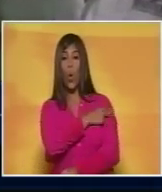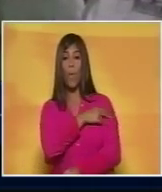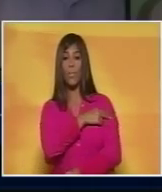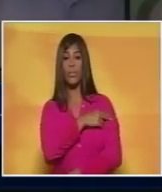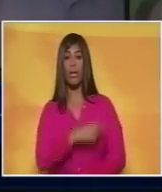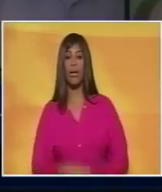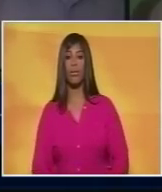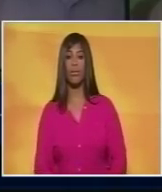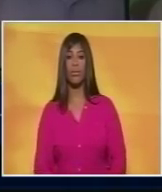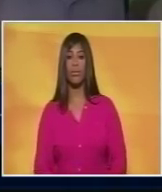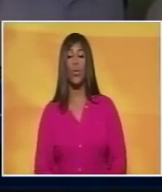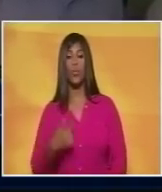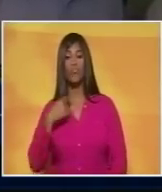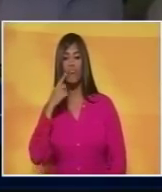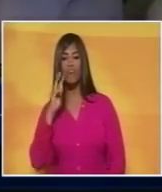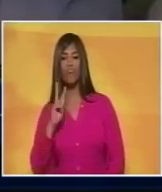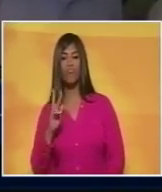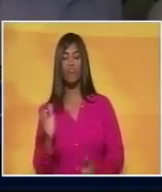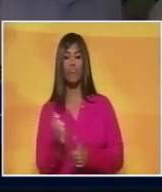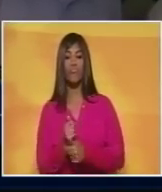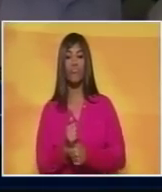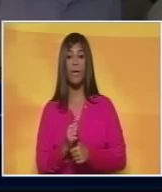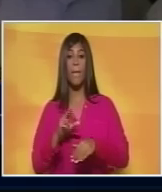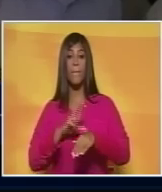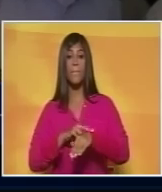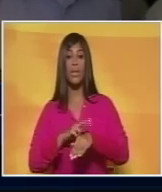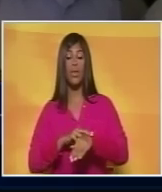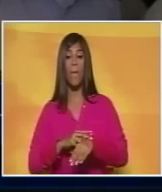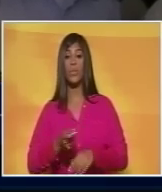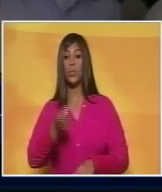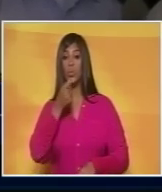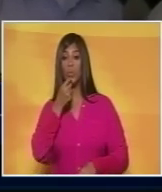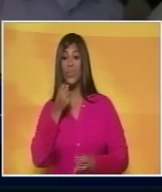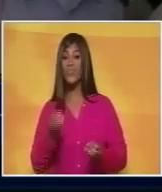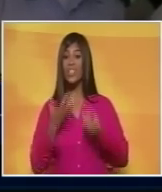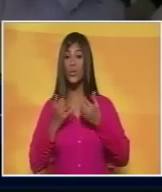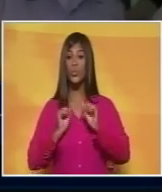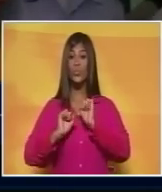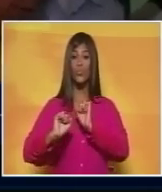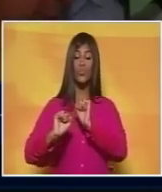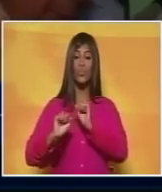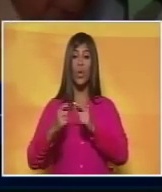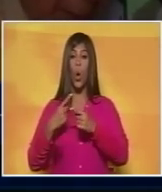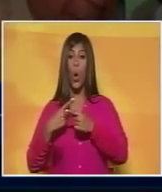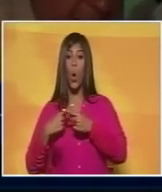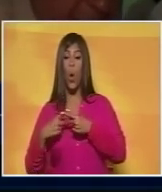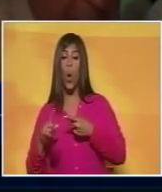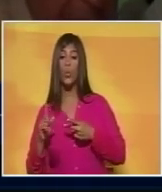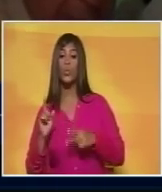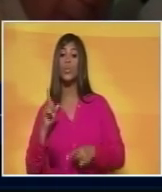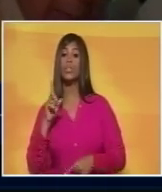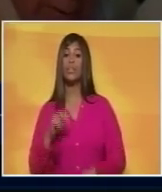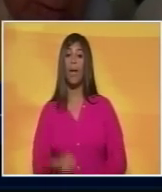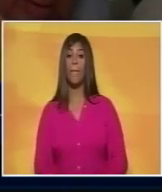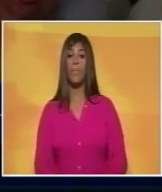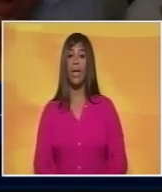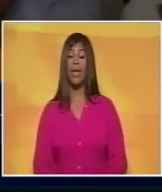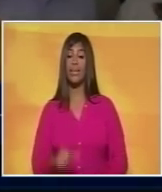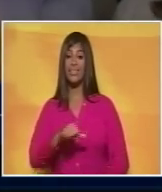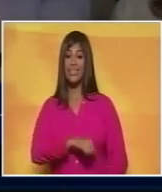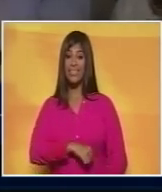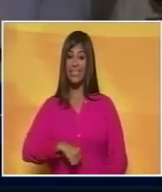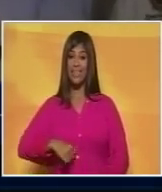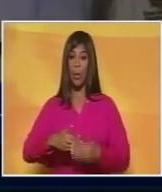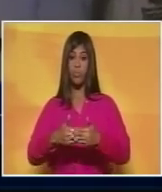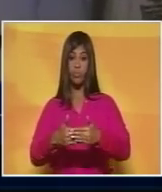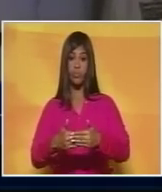entidad. Podemos ver medicamentos, antibióticos, podemos ver equipos que son para ejecutar la cesárea,